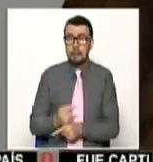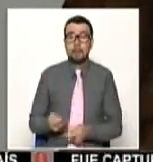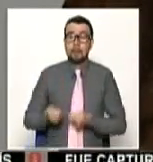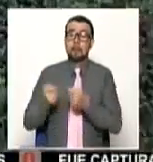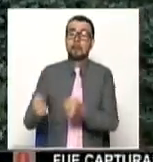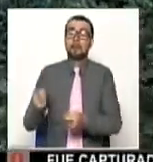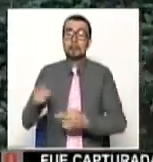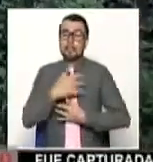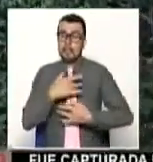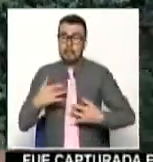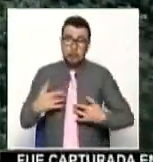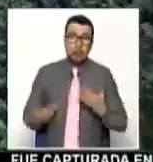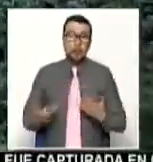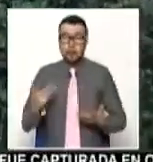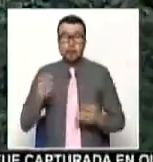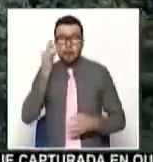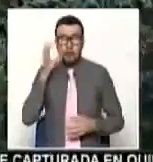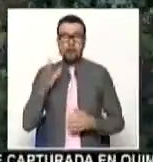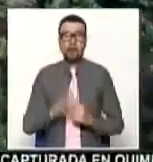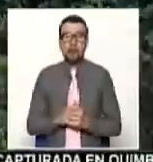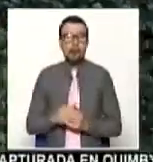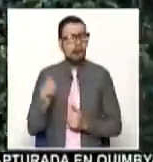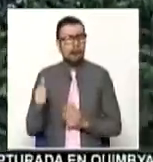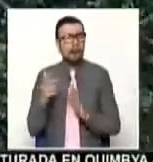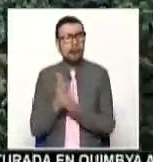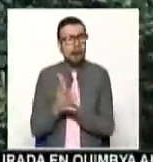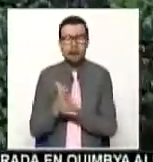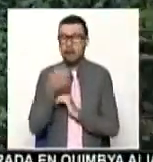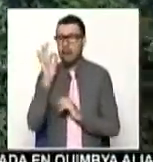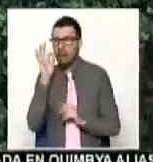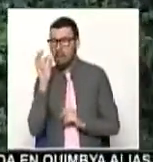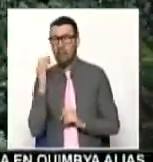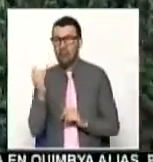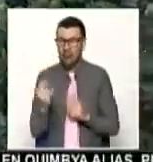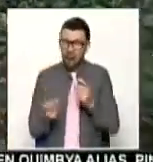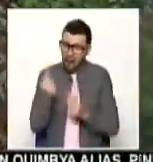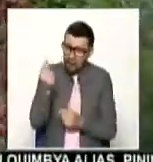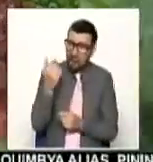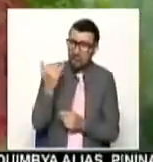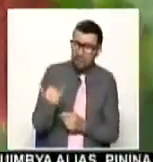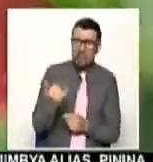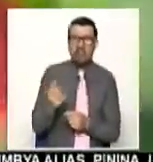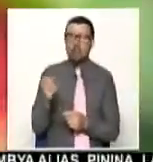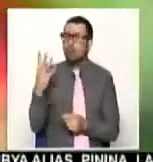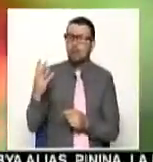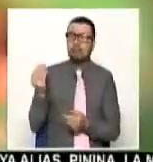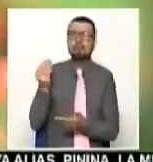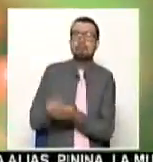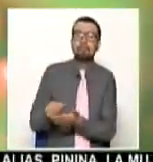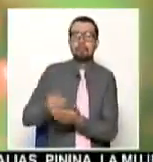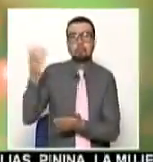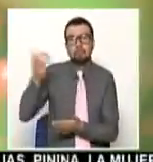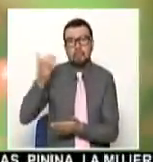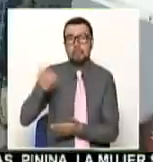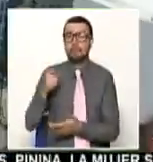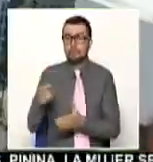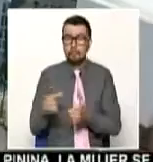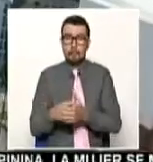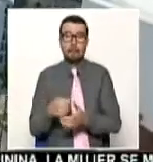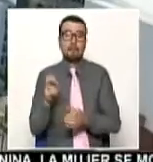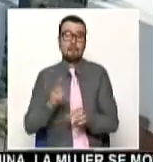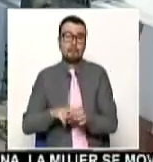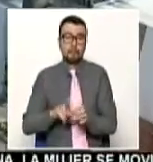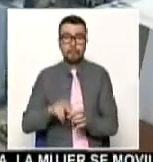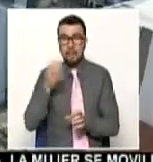una IPS. Alejandro Ordóñez habló sobre el café, sus insumos, su precio y sobre las cargas pensionales a la Federación de Cafeteros. También contó